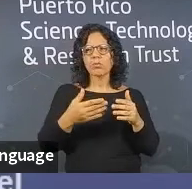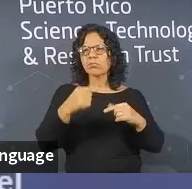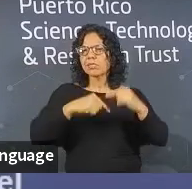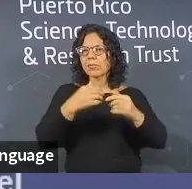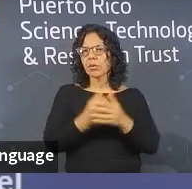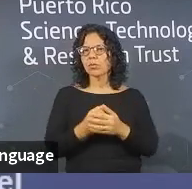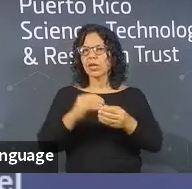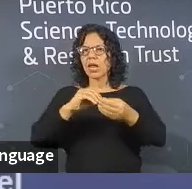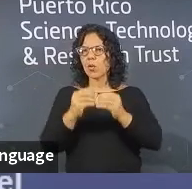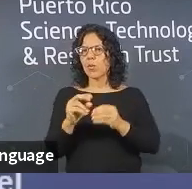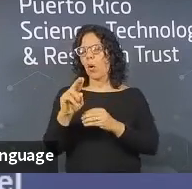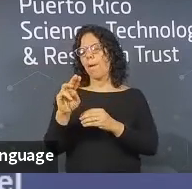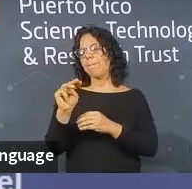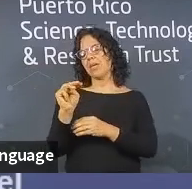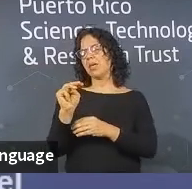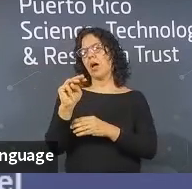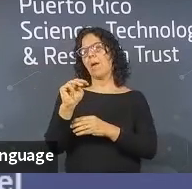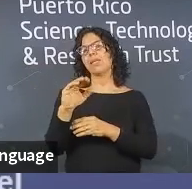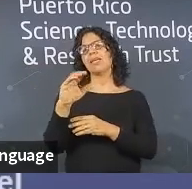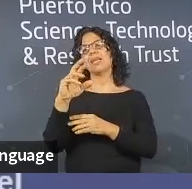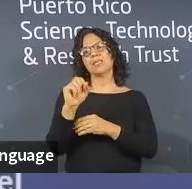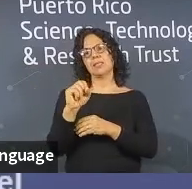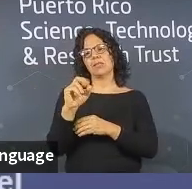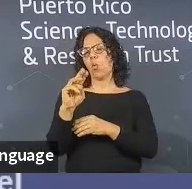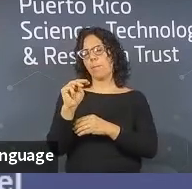digo micras, me refiero a un BMD, que